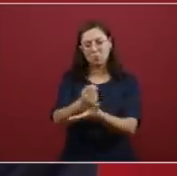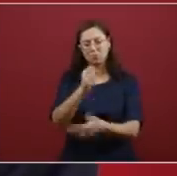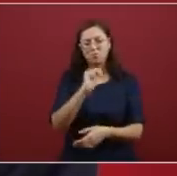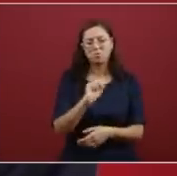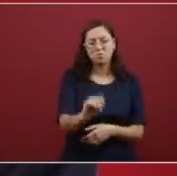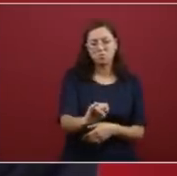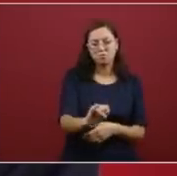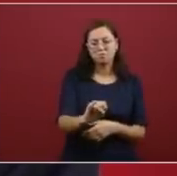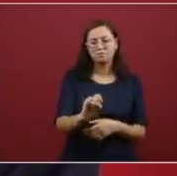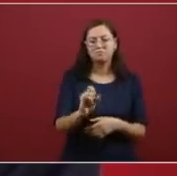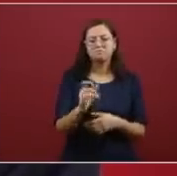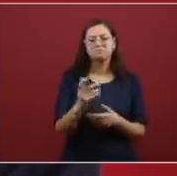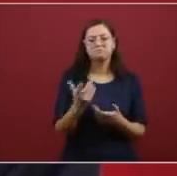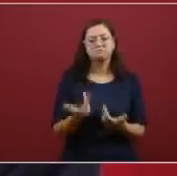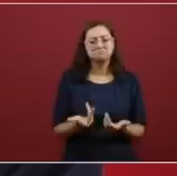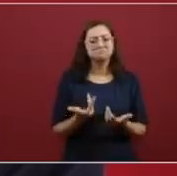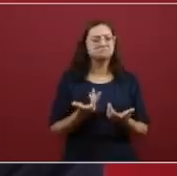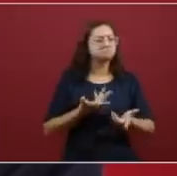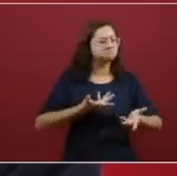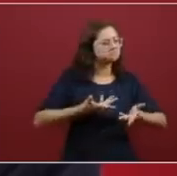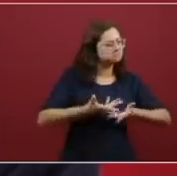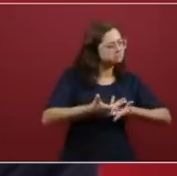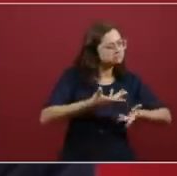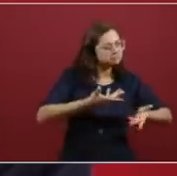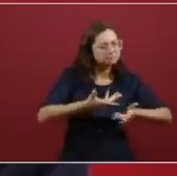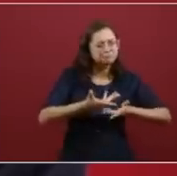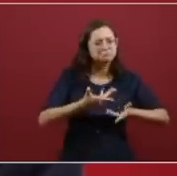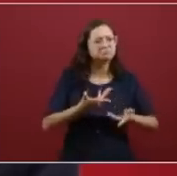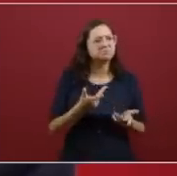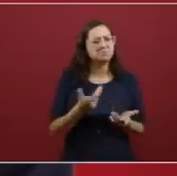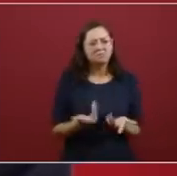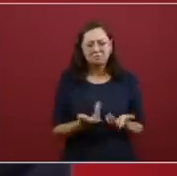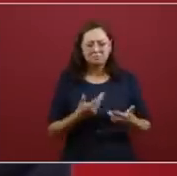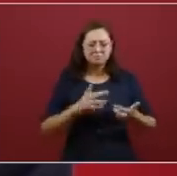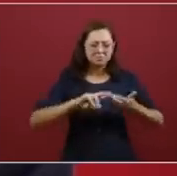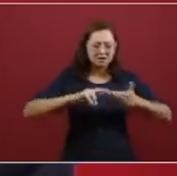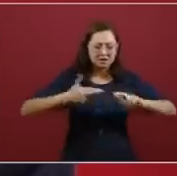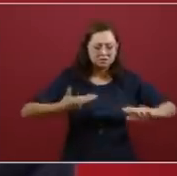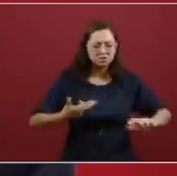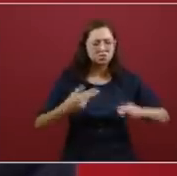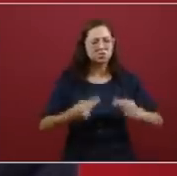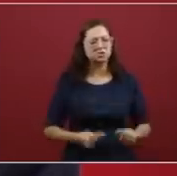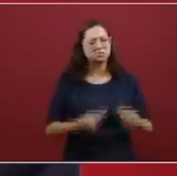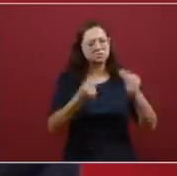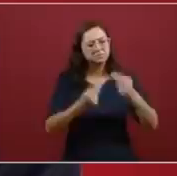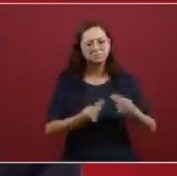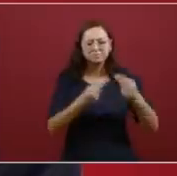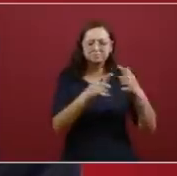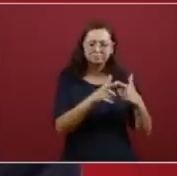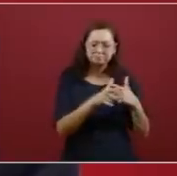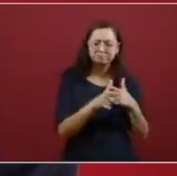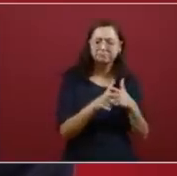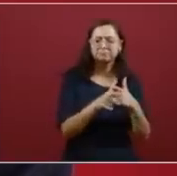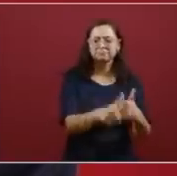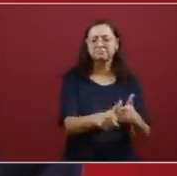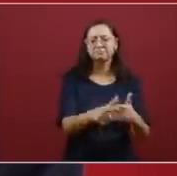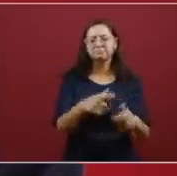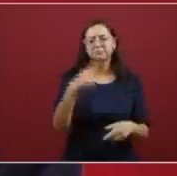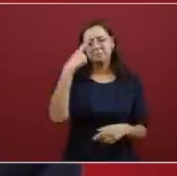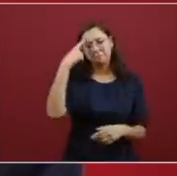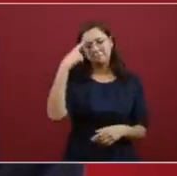podamos mantener los términos del tratado para evitar